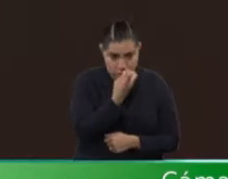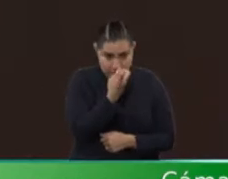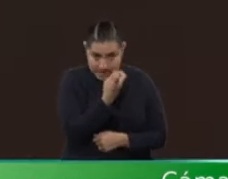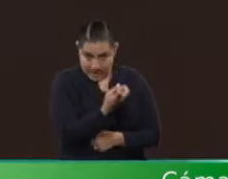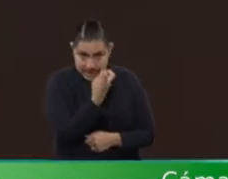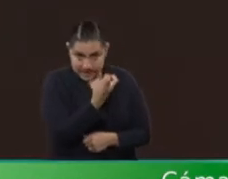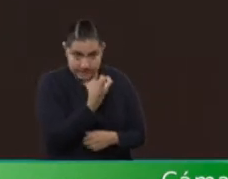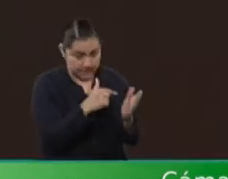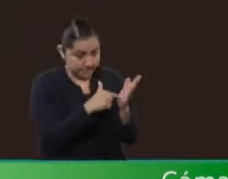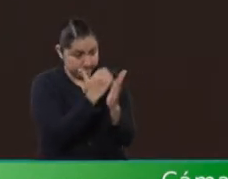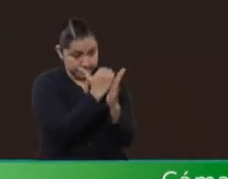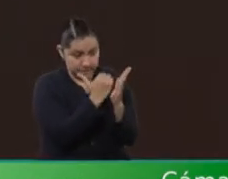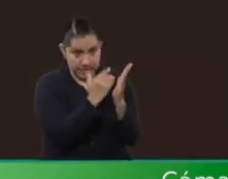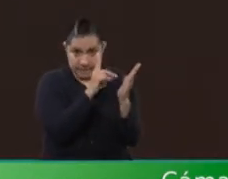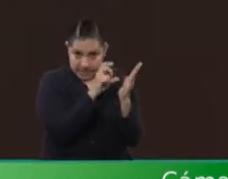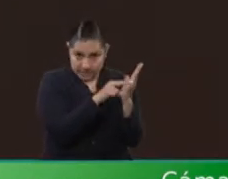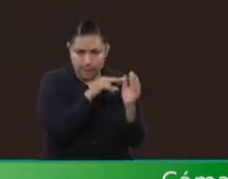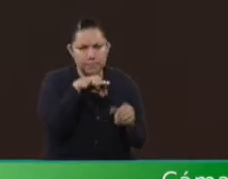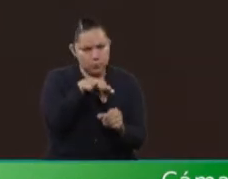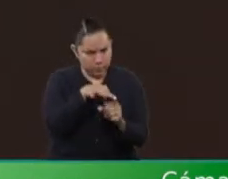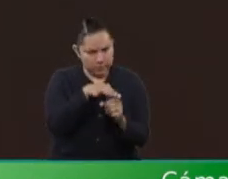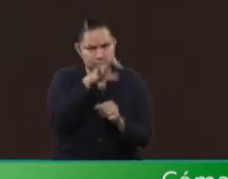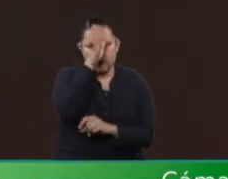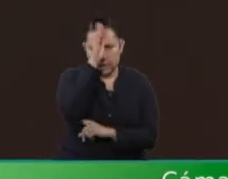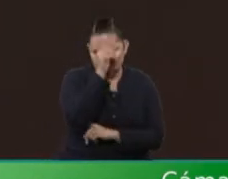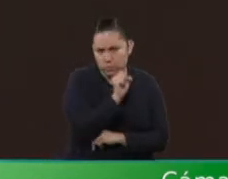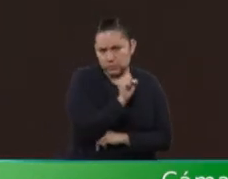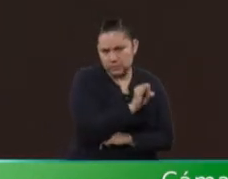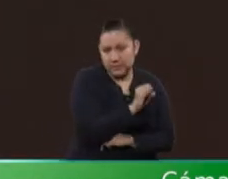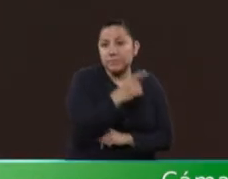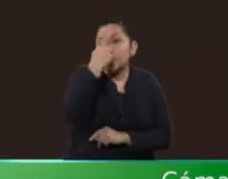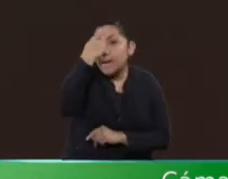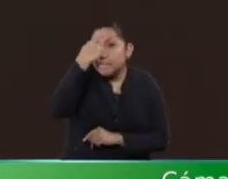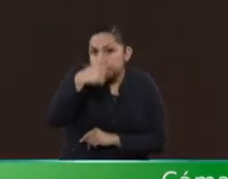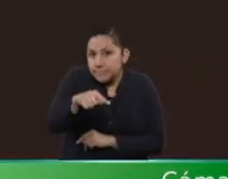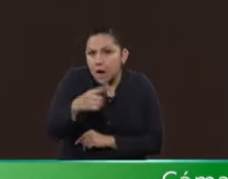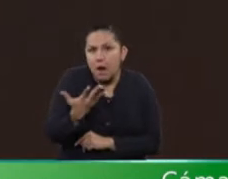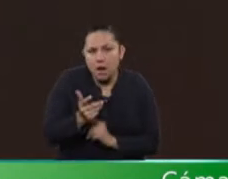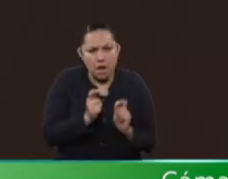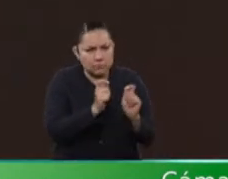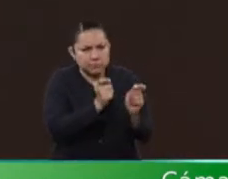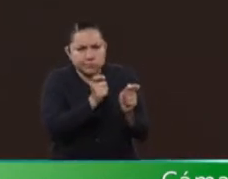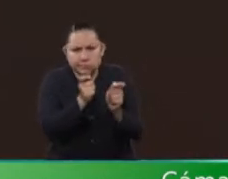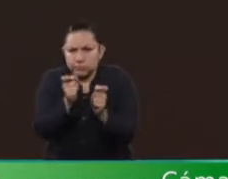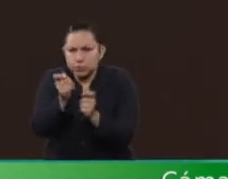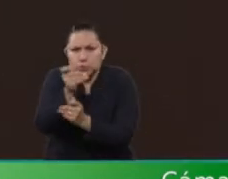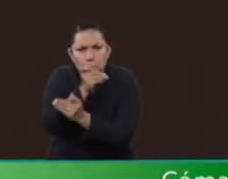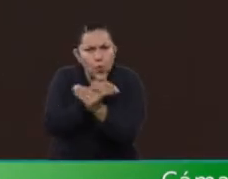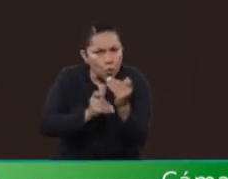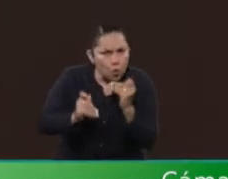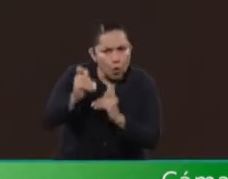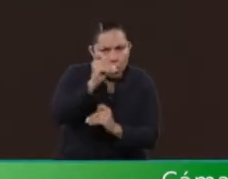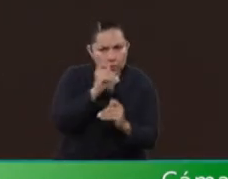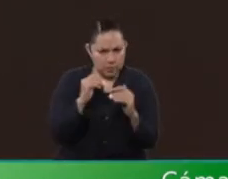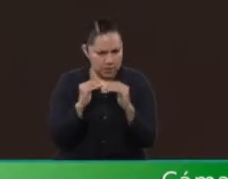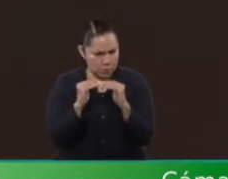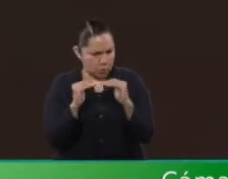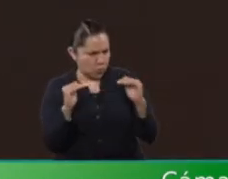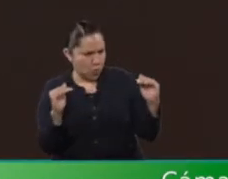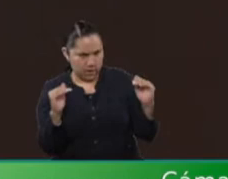este dictamen, el derecho pues a un piso mínimo de recursos para las personas